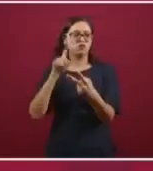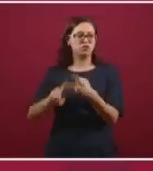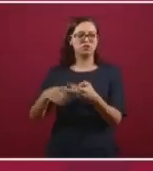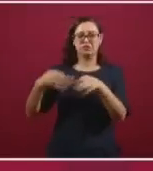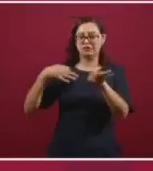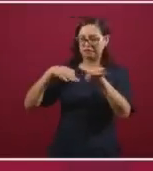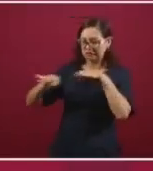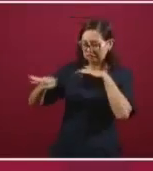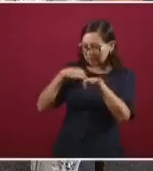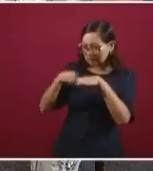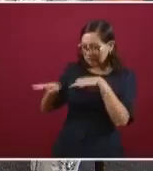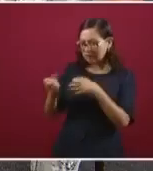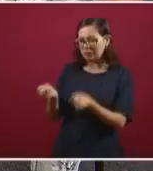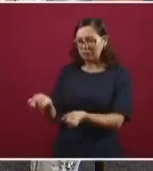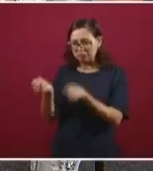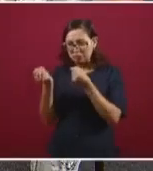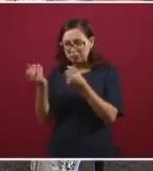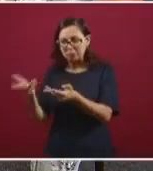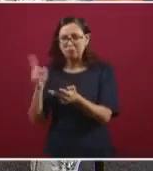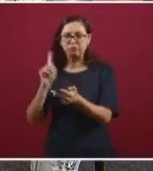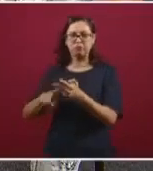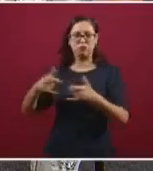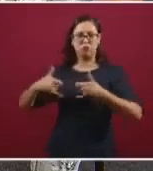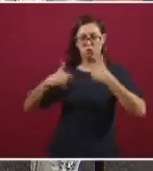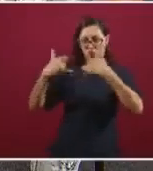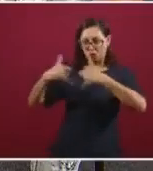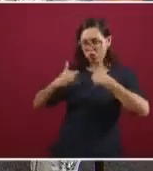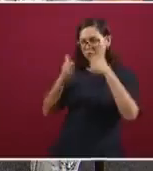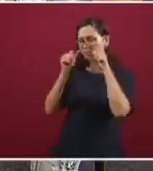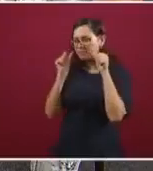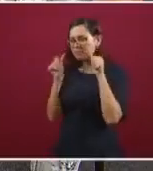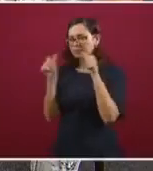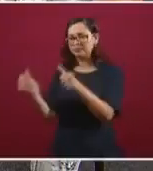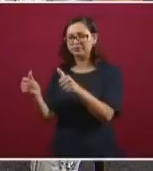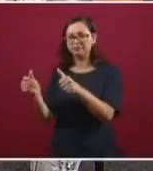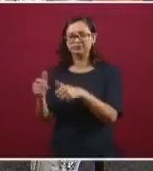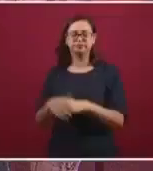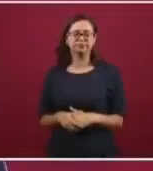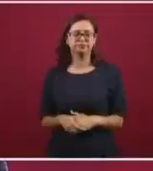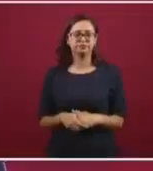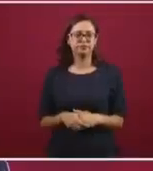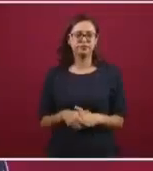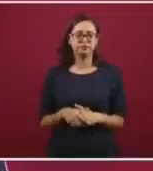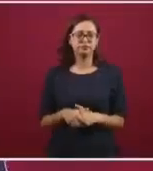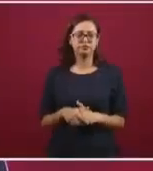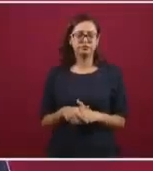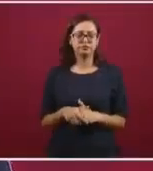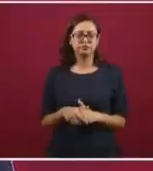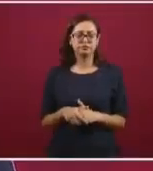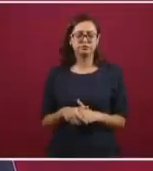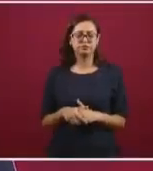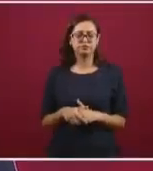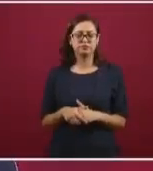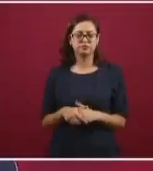el que no se abandone a los jóvenes, porque eso es